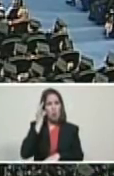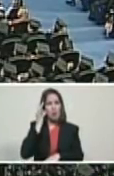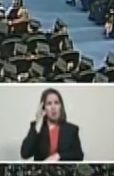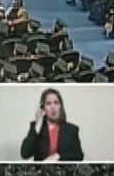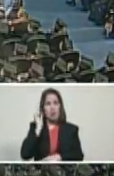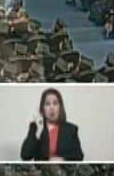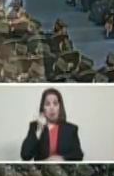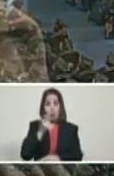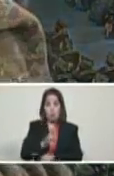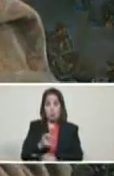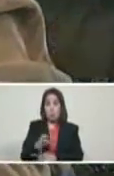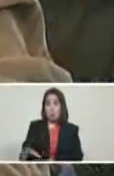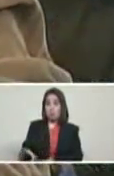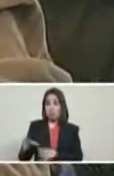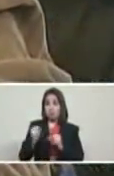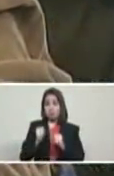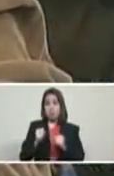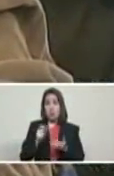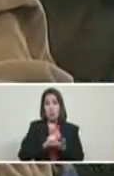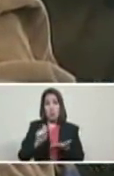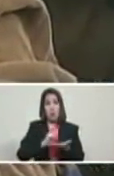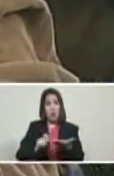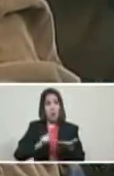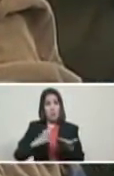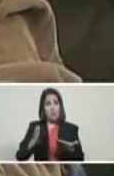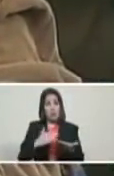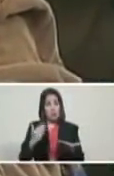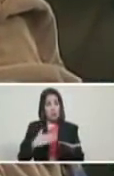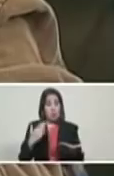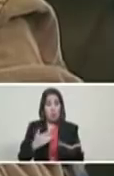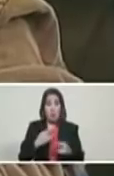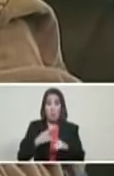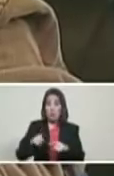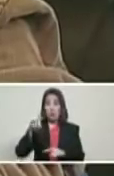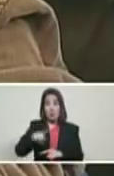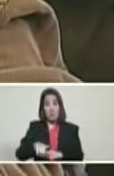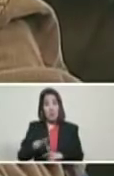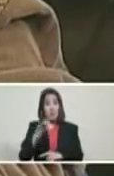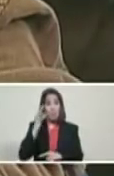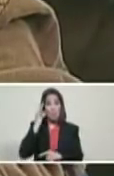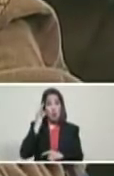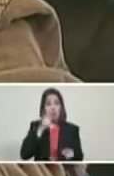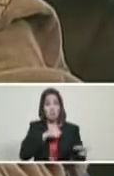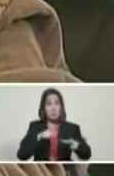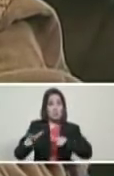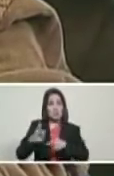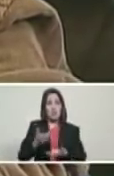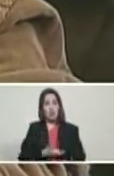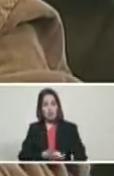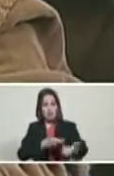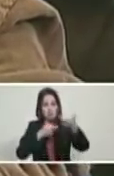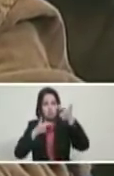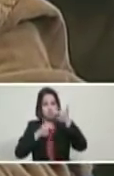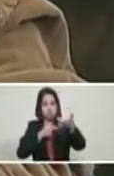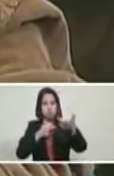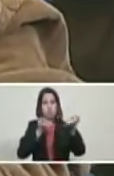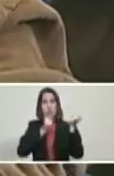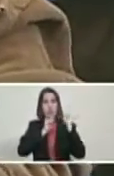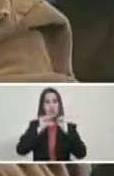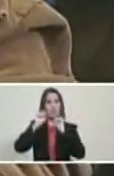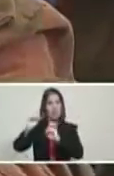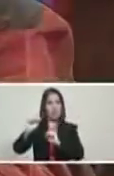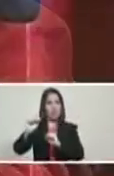que tomó el cuaderno y el lápiz. Pero esta María que está lista para tomar un fusil, si hay que defender